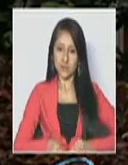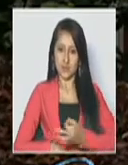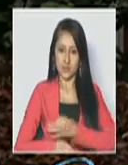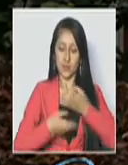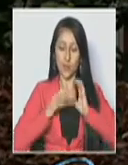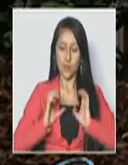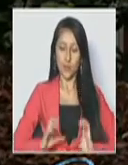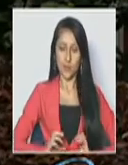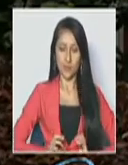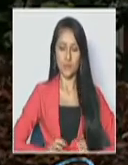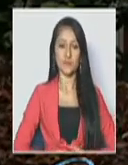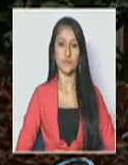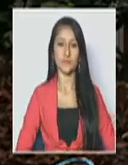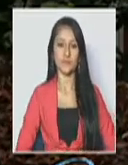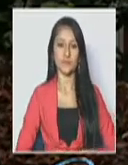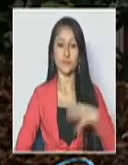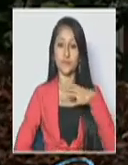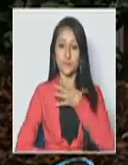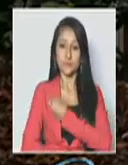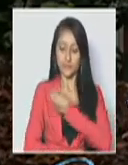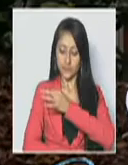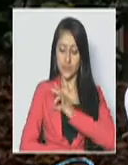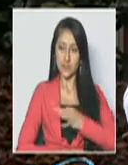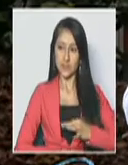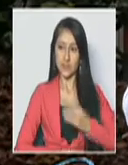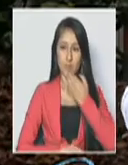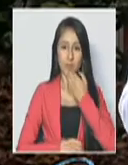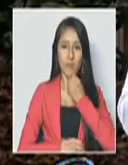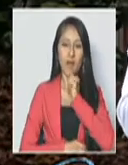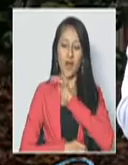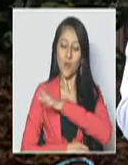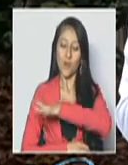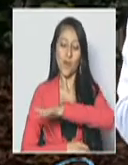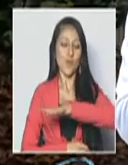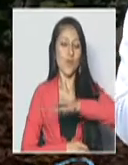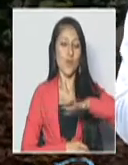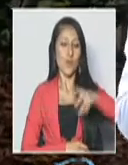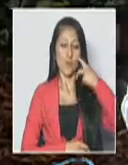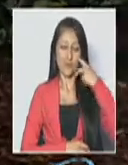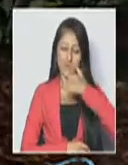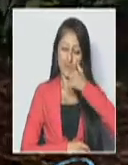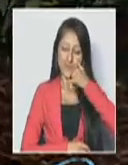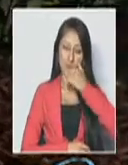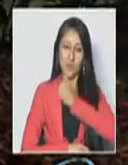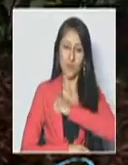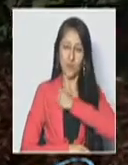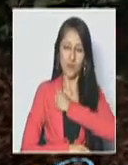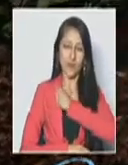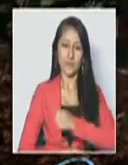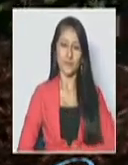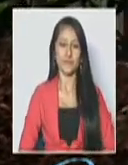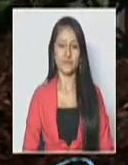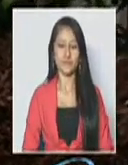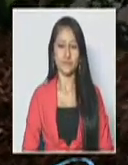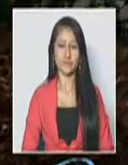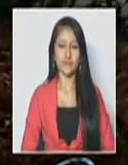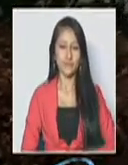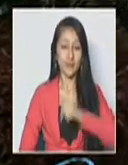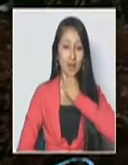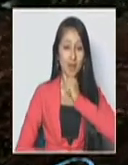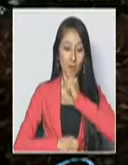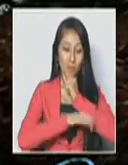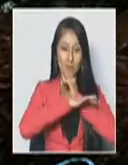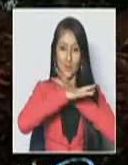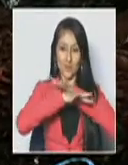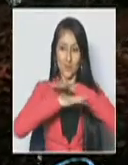tenemos nuestras células es como si se me hace una toma de esta piscina mauricio es como si el fondo de este lo